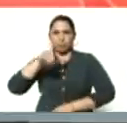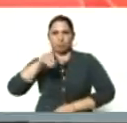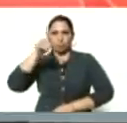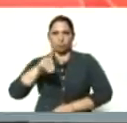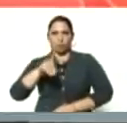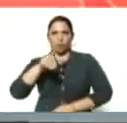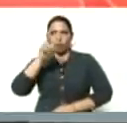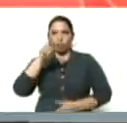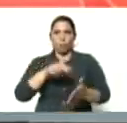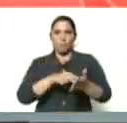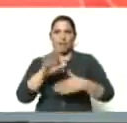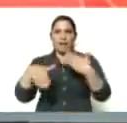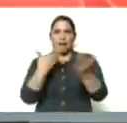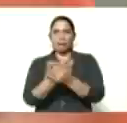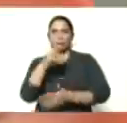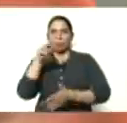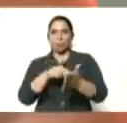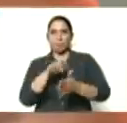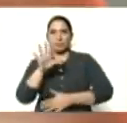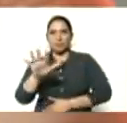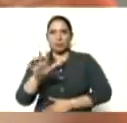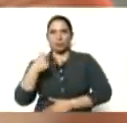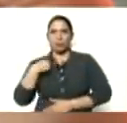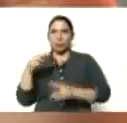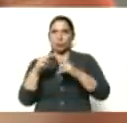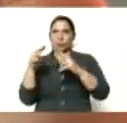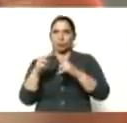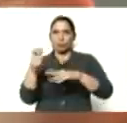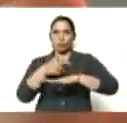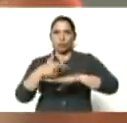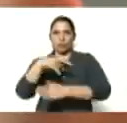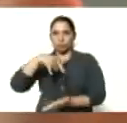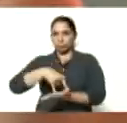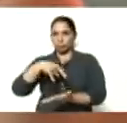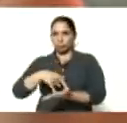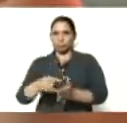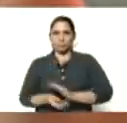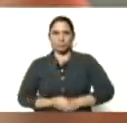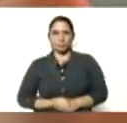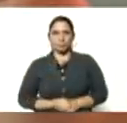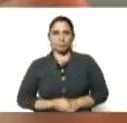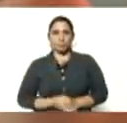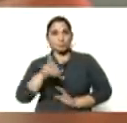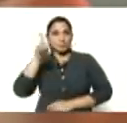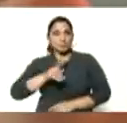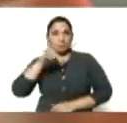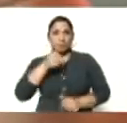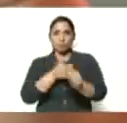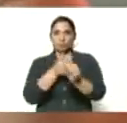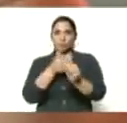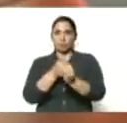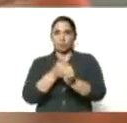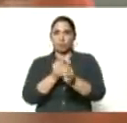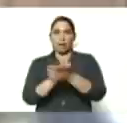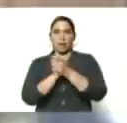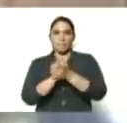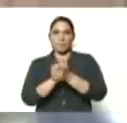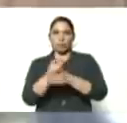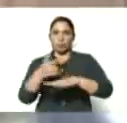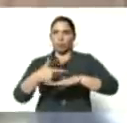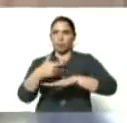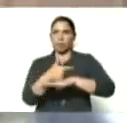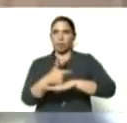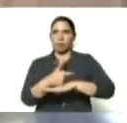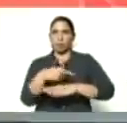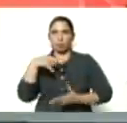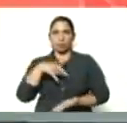2000 a 2005. Ahí fue que conocí a la Cava. La Cava era diputado suplente del compañero Francisco Ameliar. Compadre, los